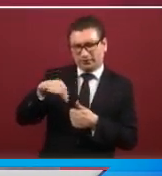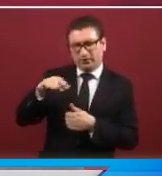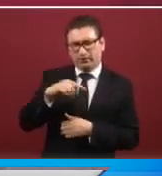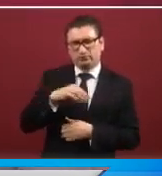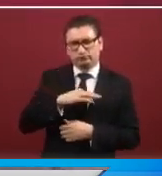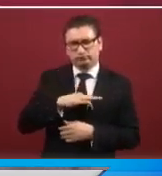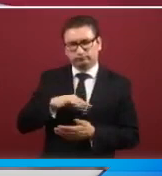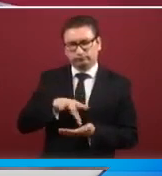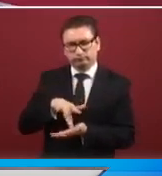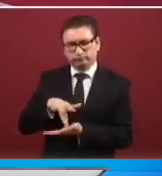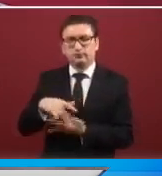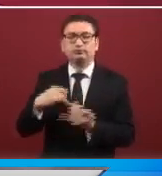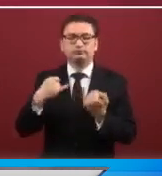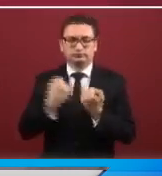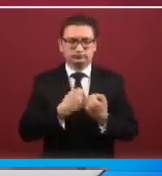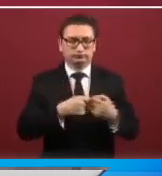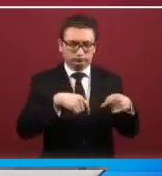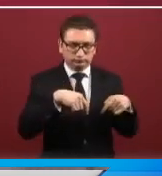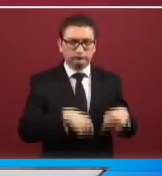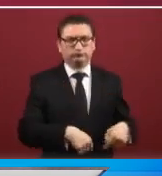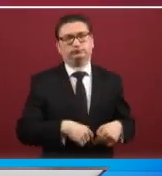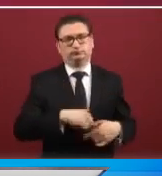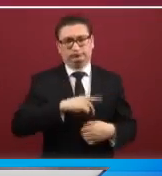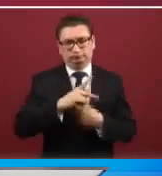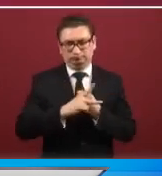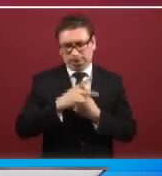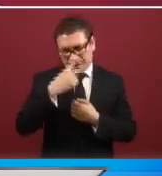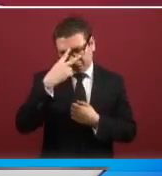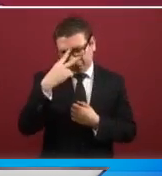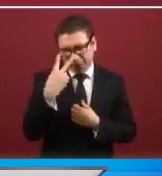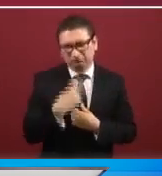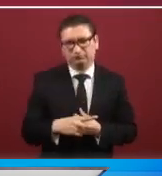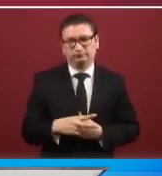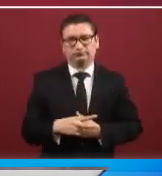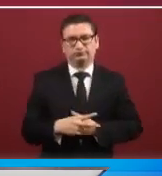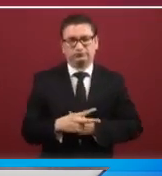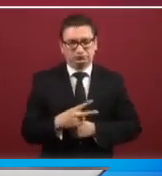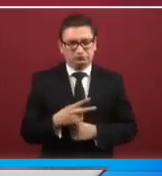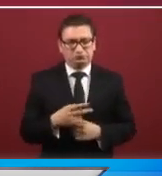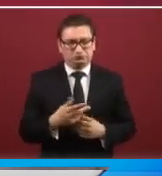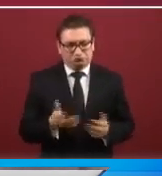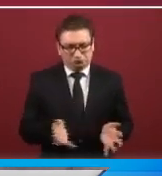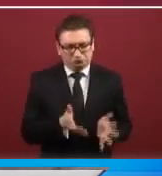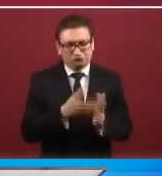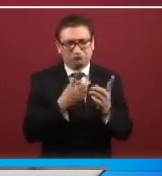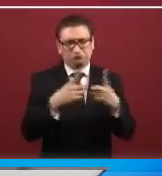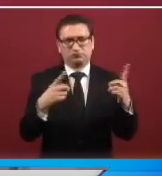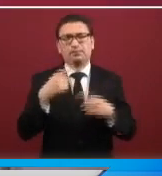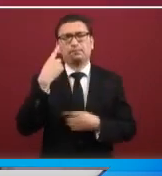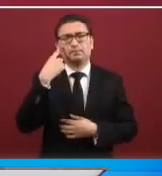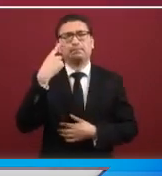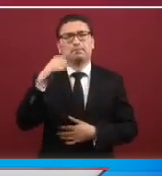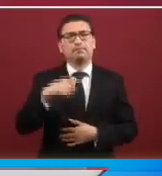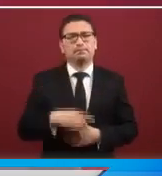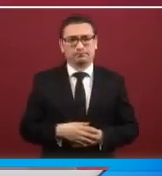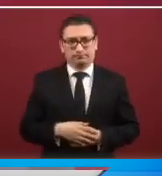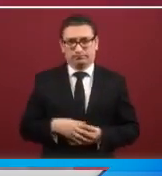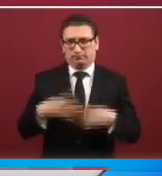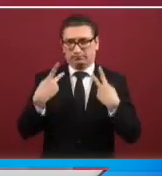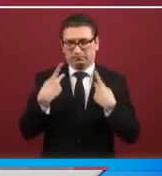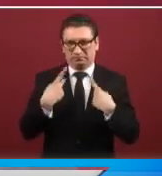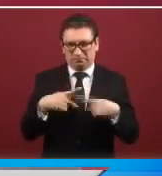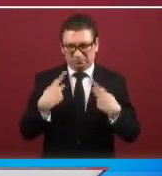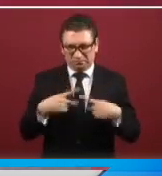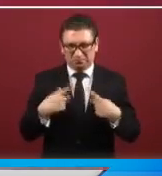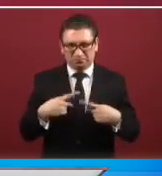sean reclutados o secuestrados por las bandas de delincuentes y ofrecerles alternativas de trabajo, logrando una migración ordenada de conformidad con la ley.